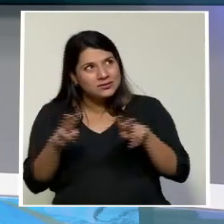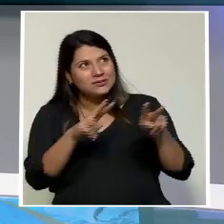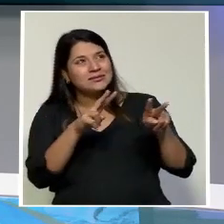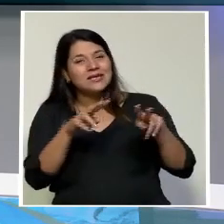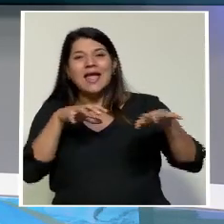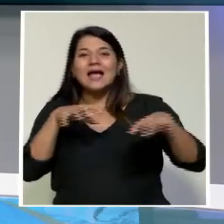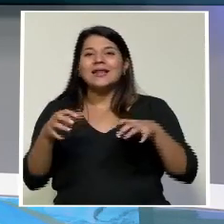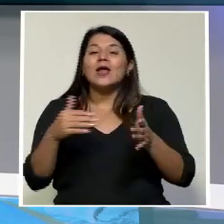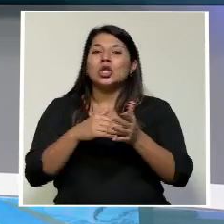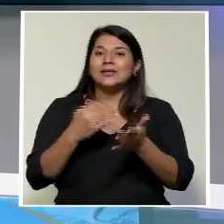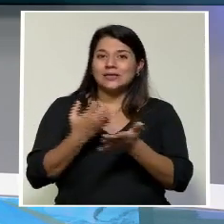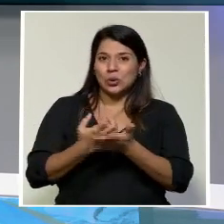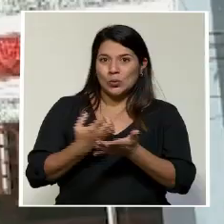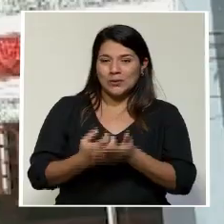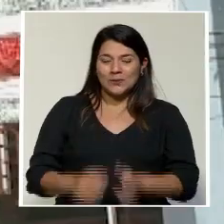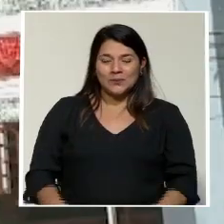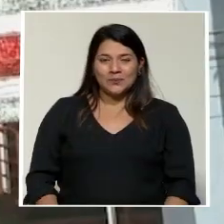economía del cantón.